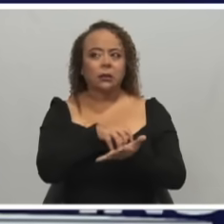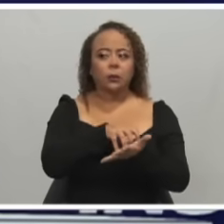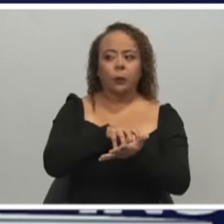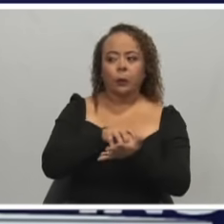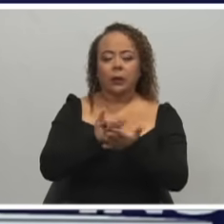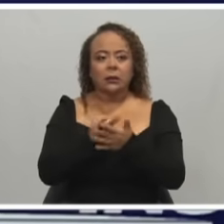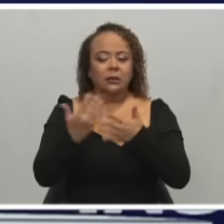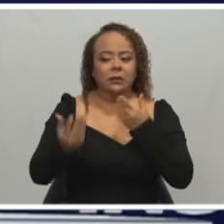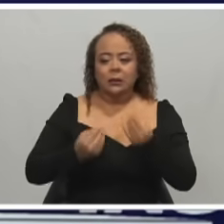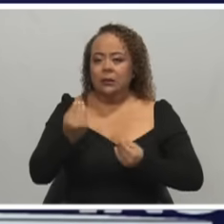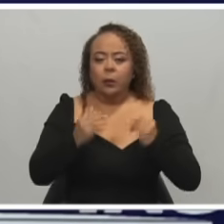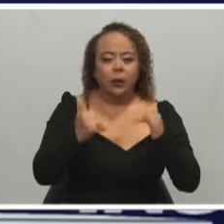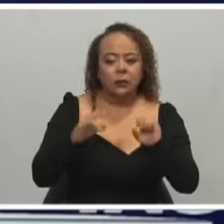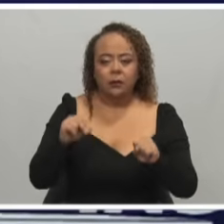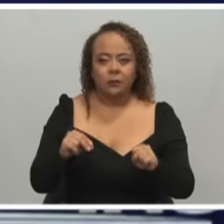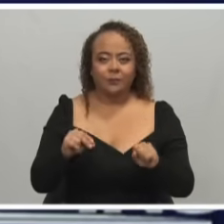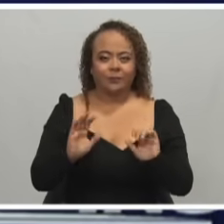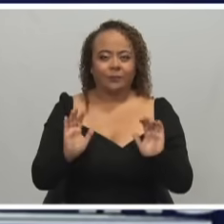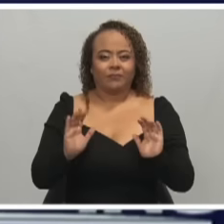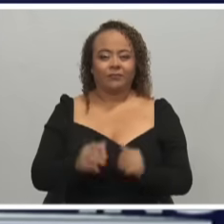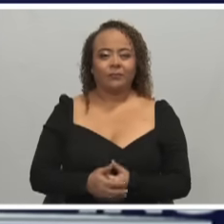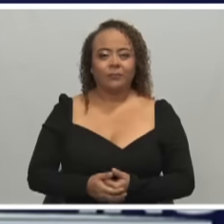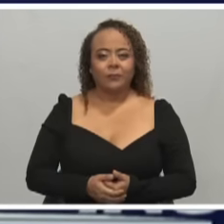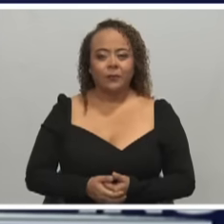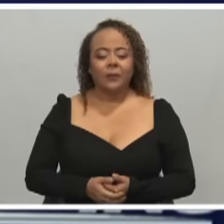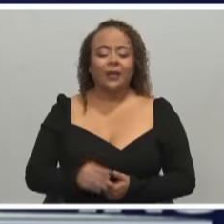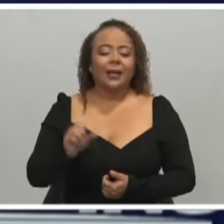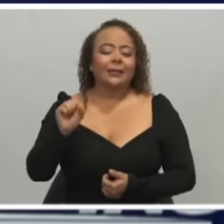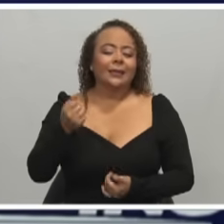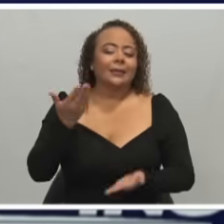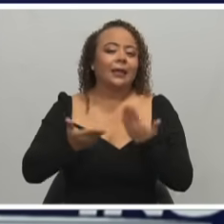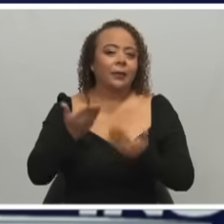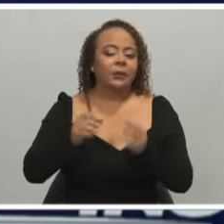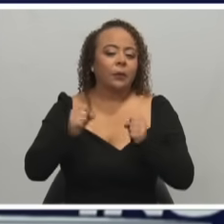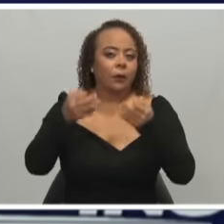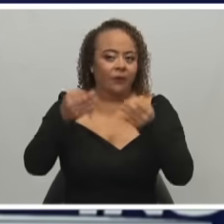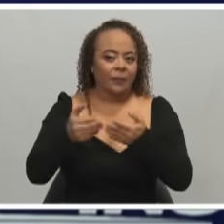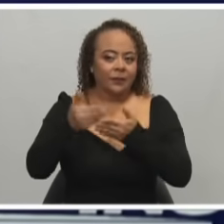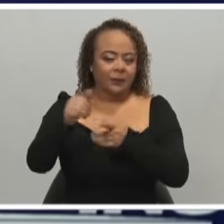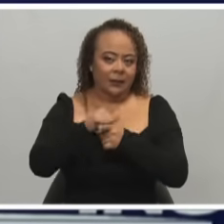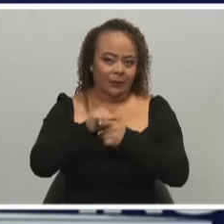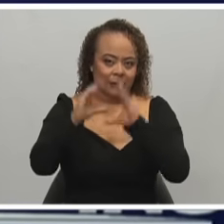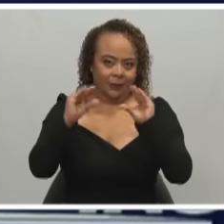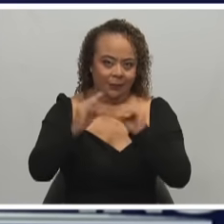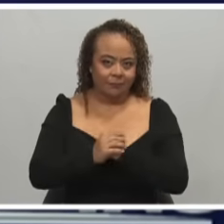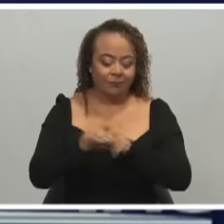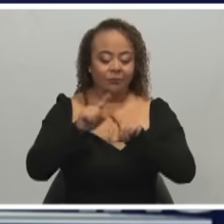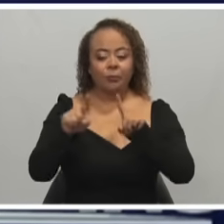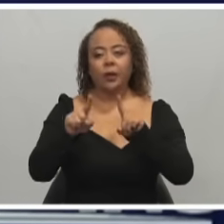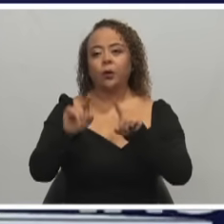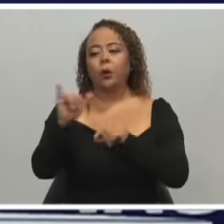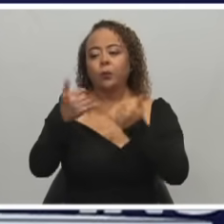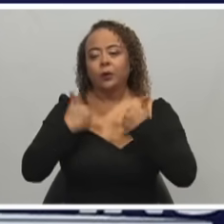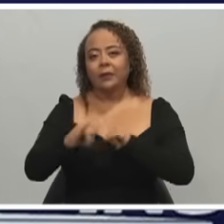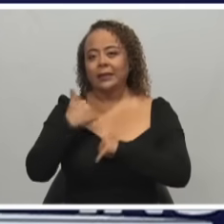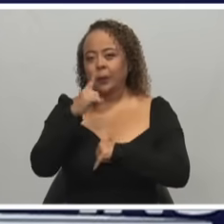expectativa de si va a jugar o no va a jugar Eh sí De pronto lo podré llegar a confirmar después del entrenamiento de la tarde pero como todavía me